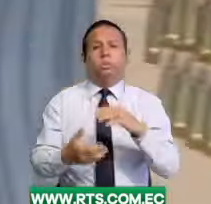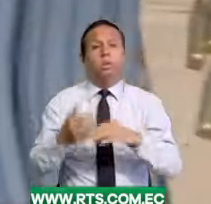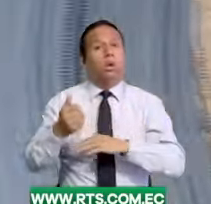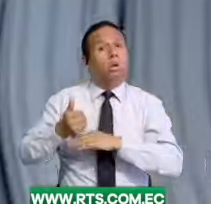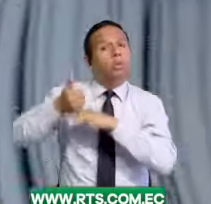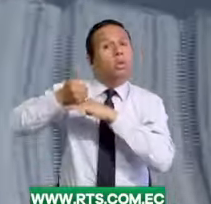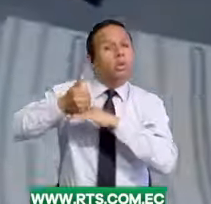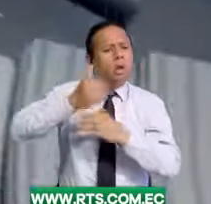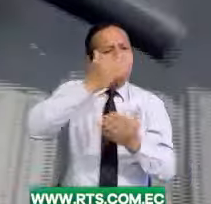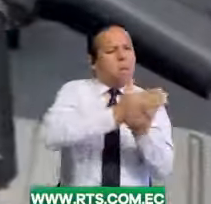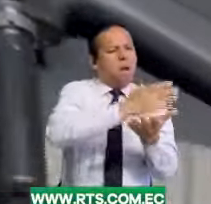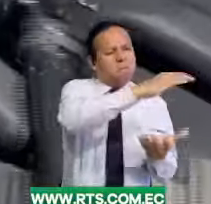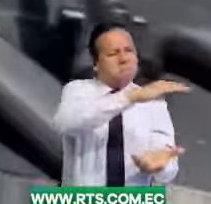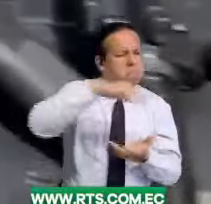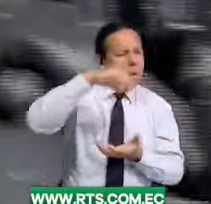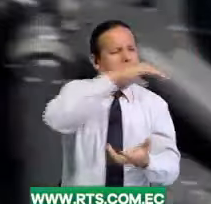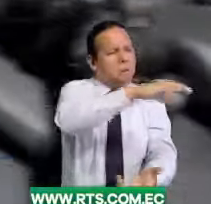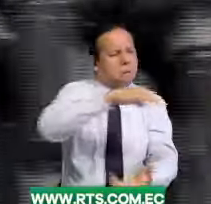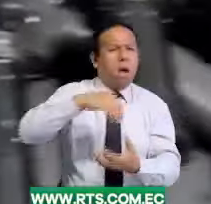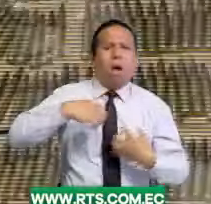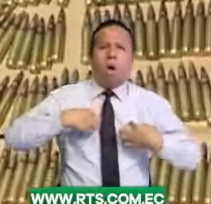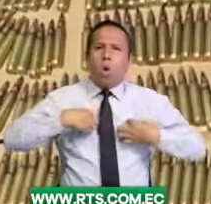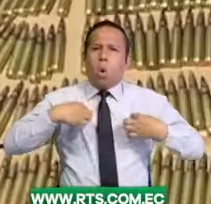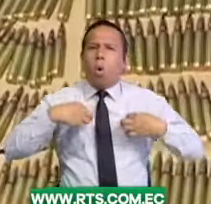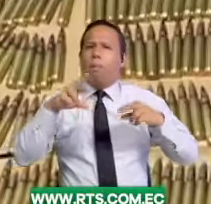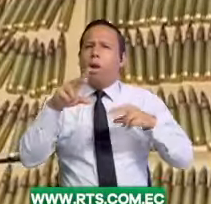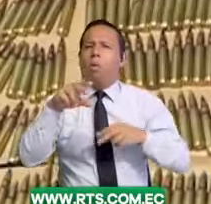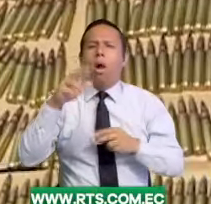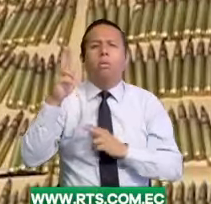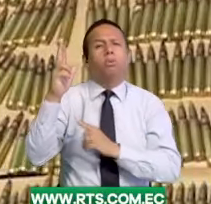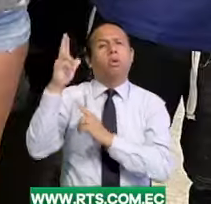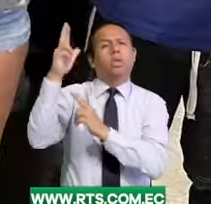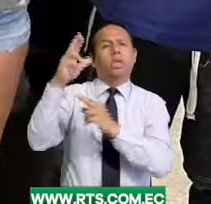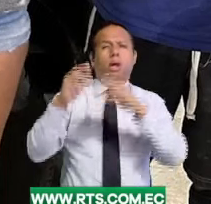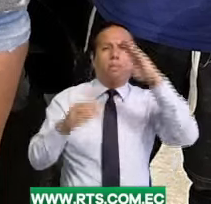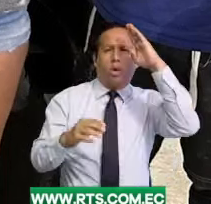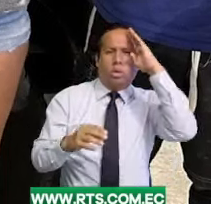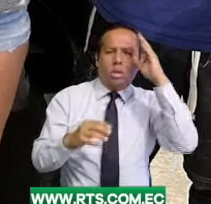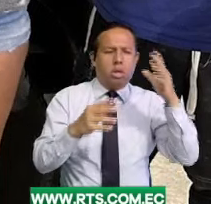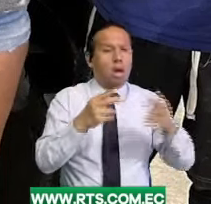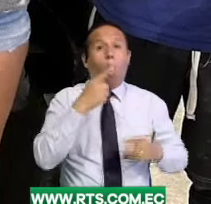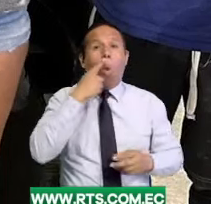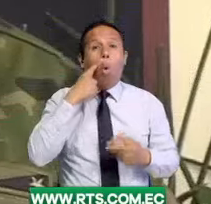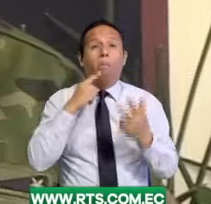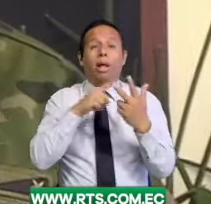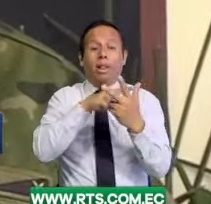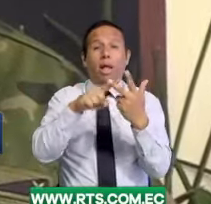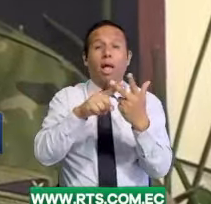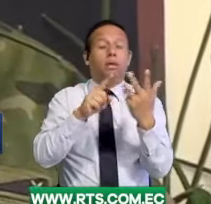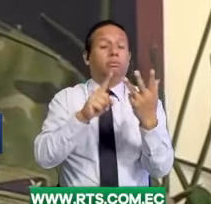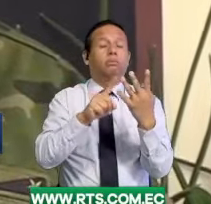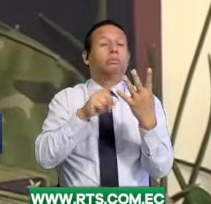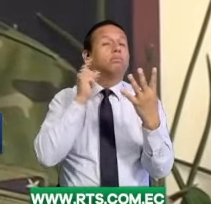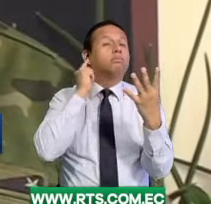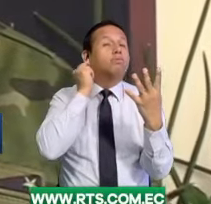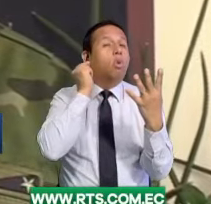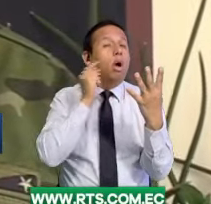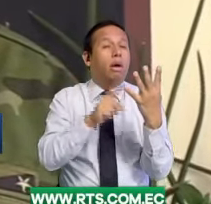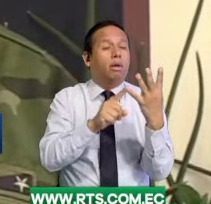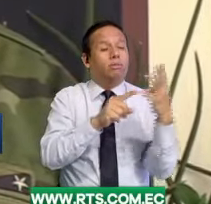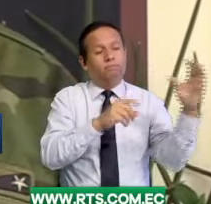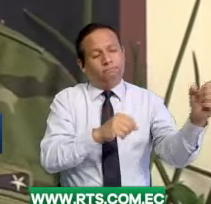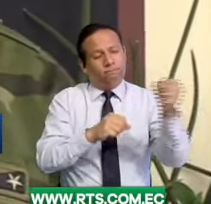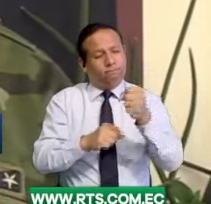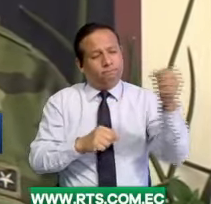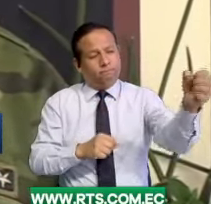decomisaron más de 1000 municiones, vestimenta militar y policial. 3 hombres y una mujer fueron detenidos. Se logró capturar a